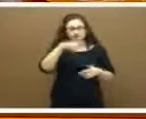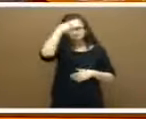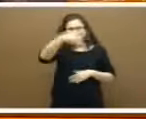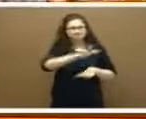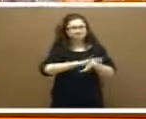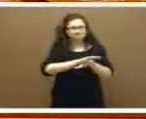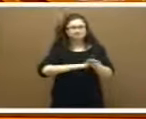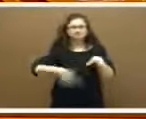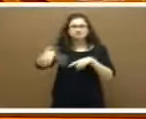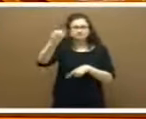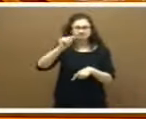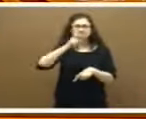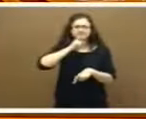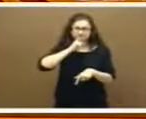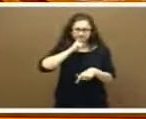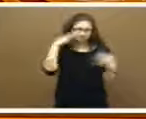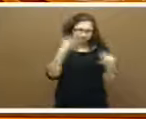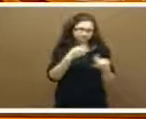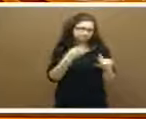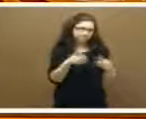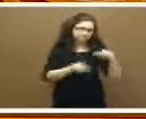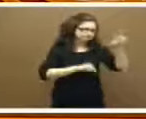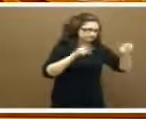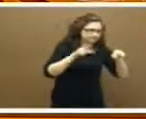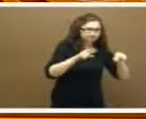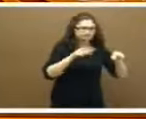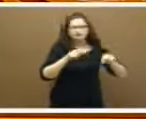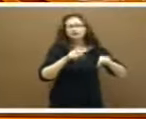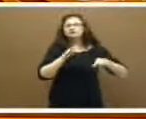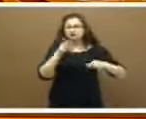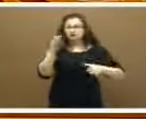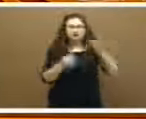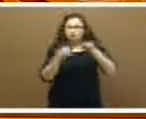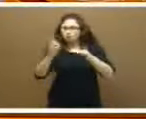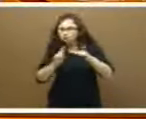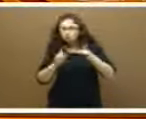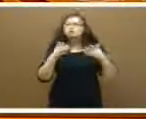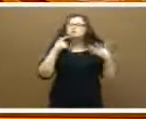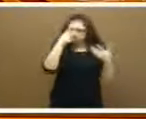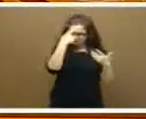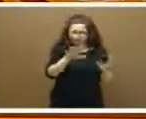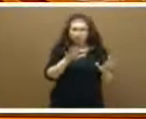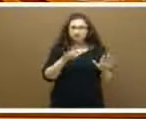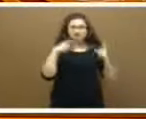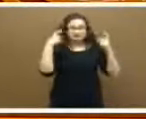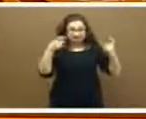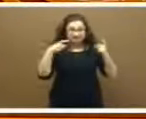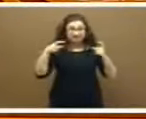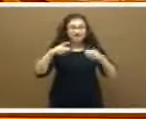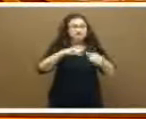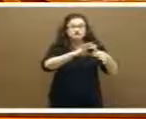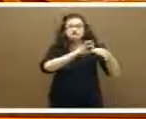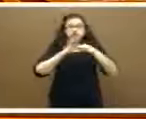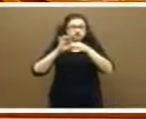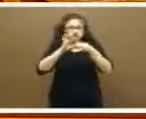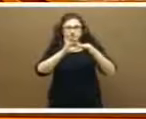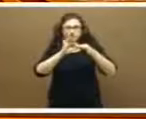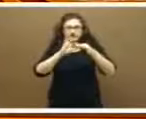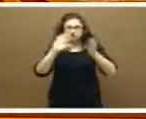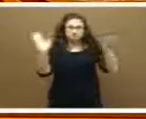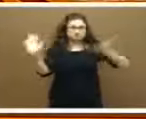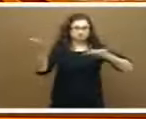difíciles, difíciles para ellos, injustas para otros, pues trate de evitar foros hostiles. Lo entiendo, es lógico, porque